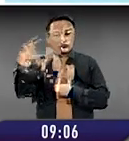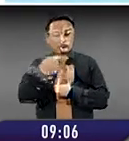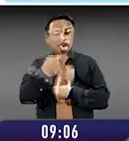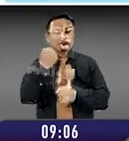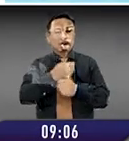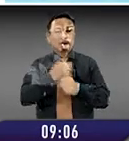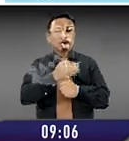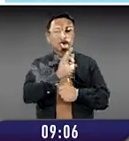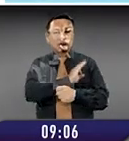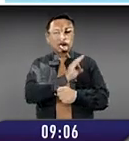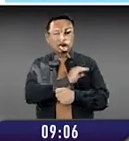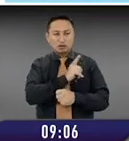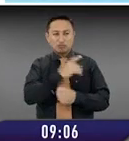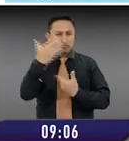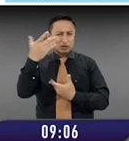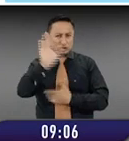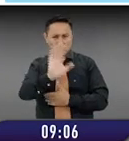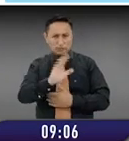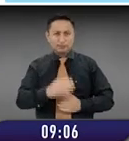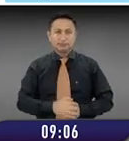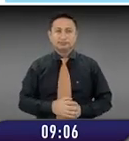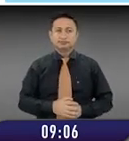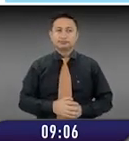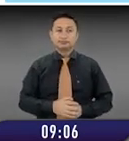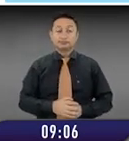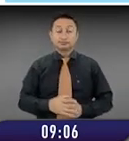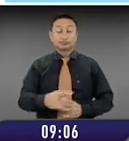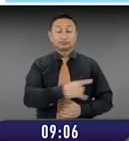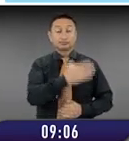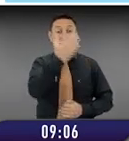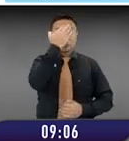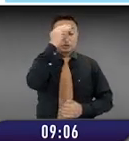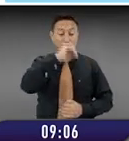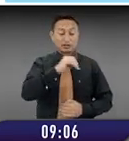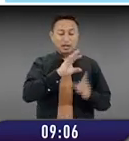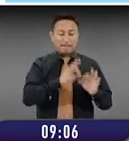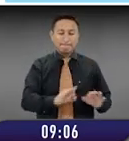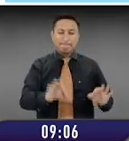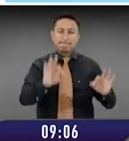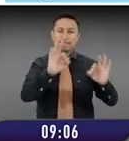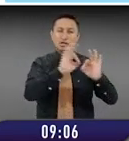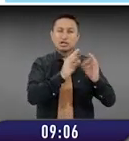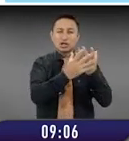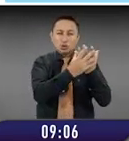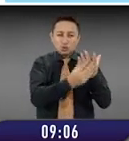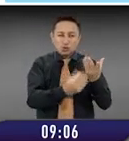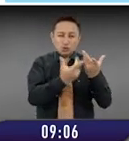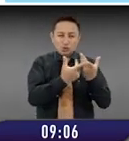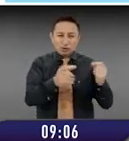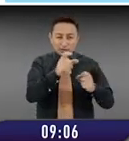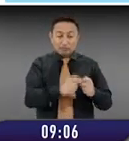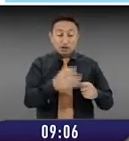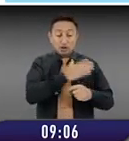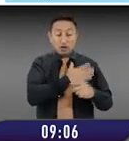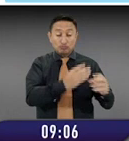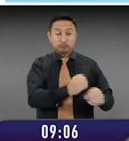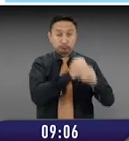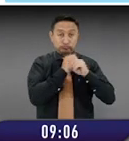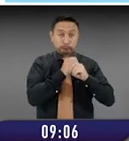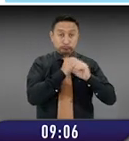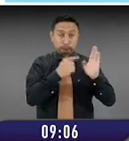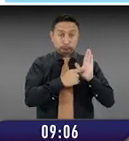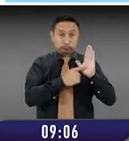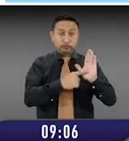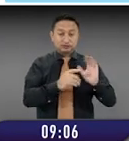no político, que hacemos, porque sabe que la depuración es necesaria y que esa es mi obligación como funcionaria pública. El